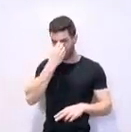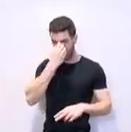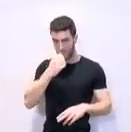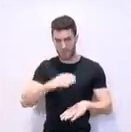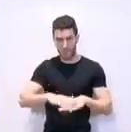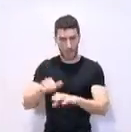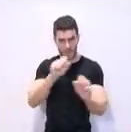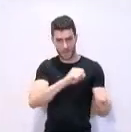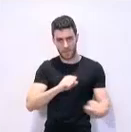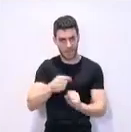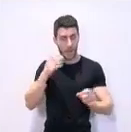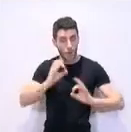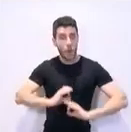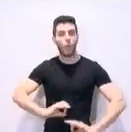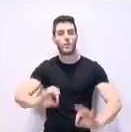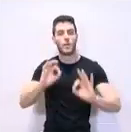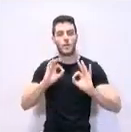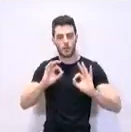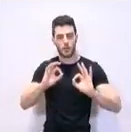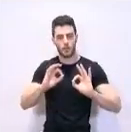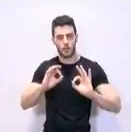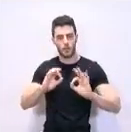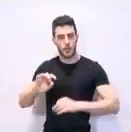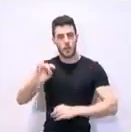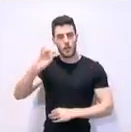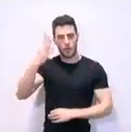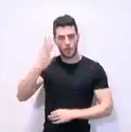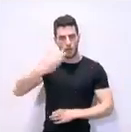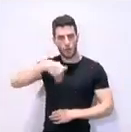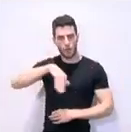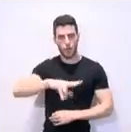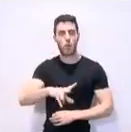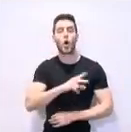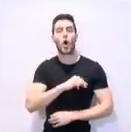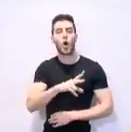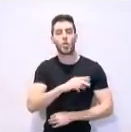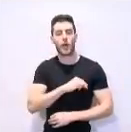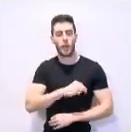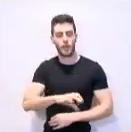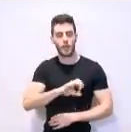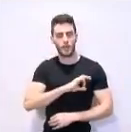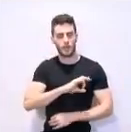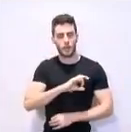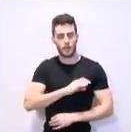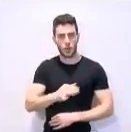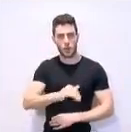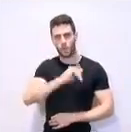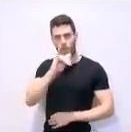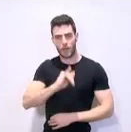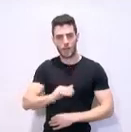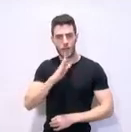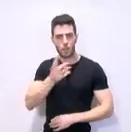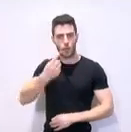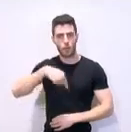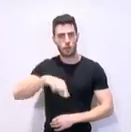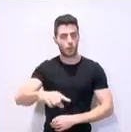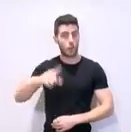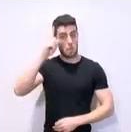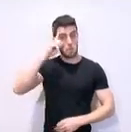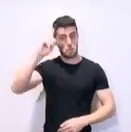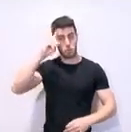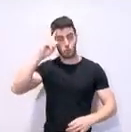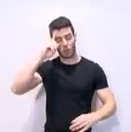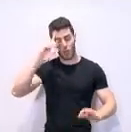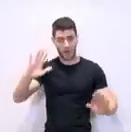defender es lo que precisamente fue iniciativa de nuestro concejal, el señor Fernández, porque ustedes no sabían ni dónde